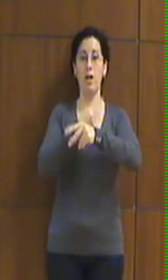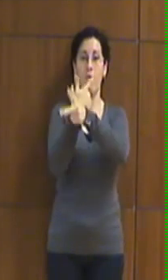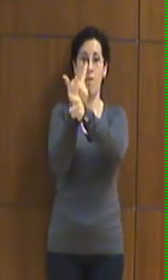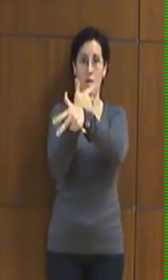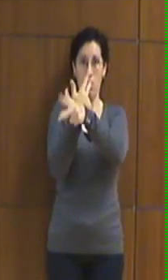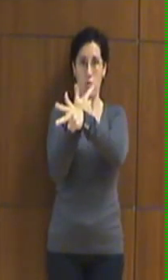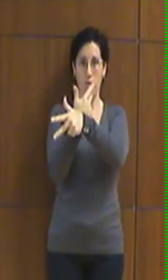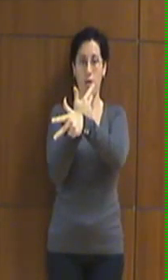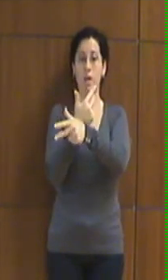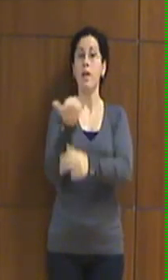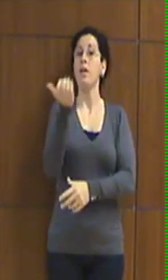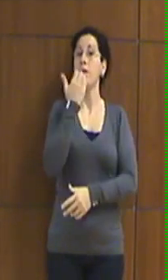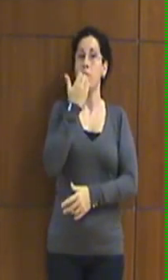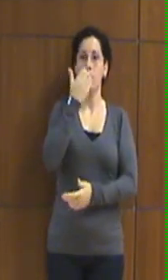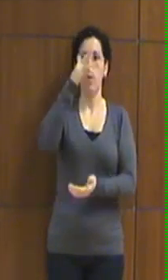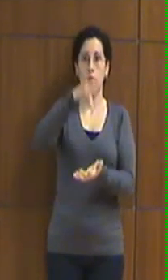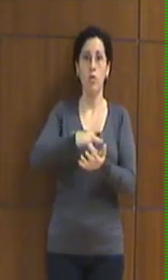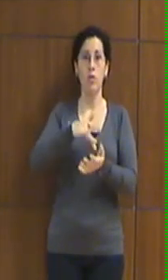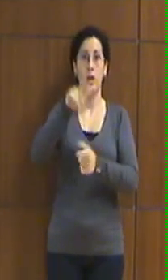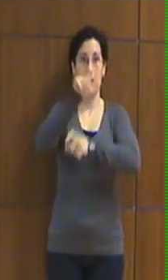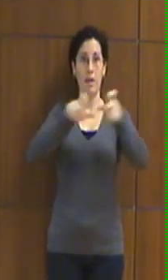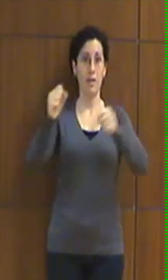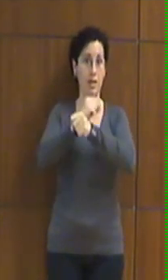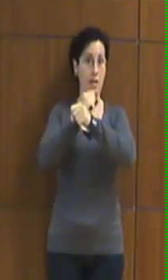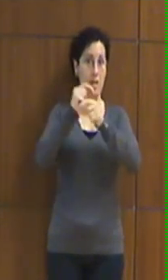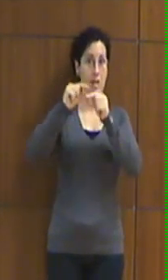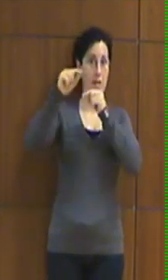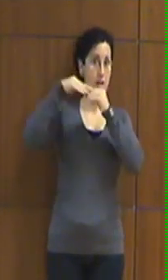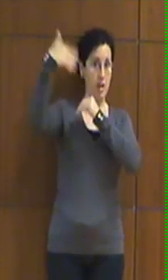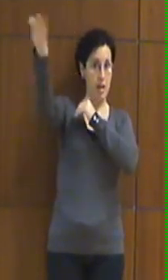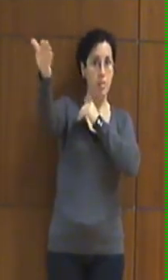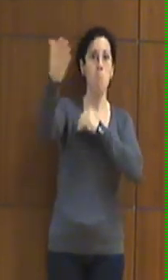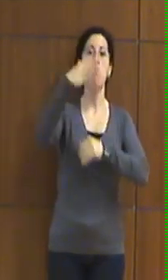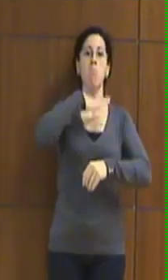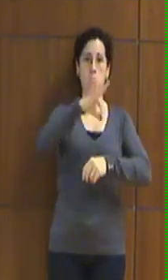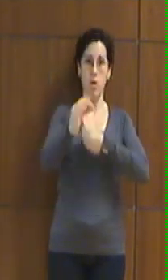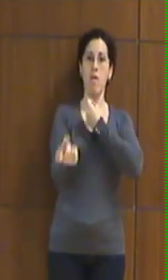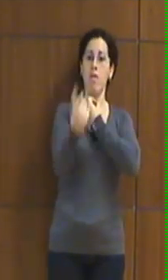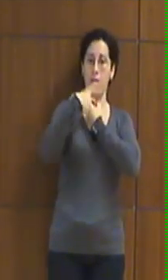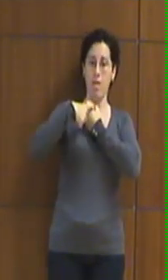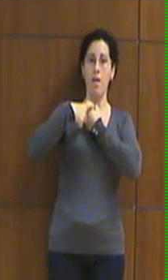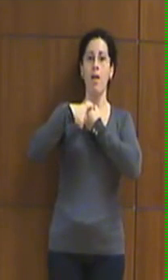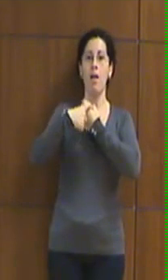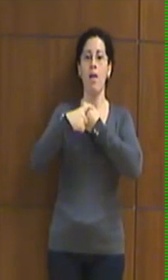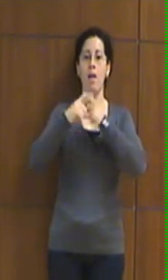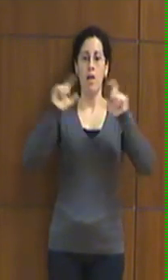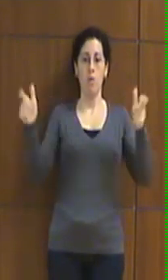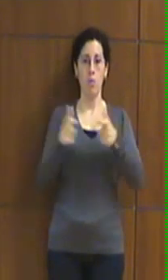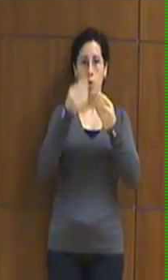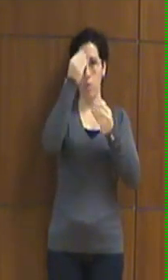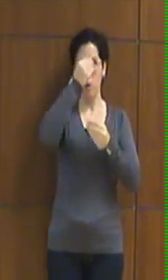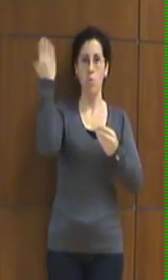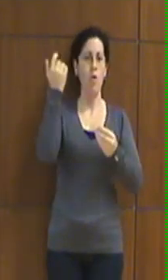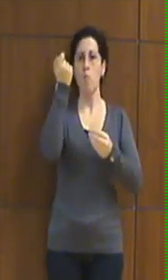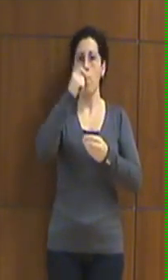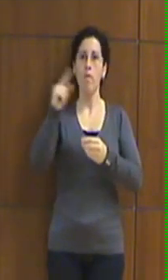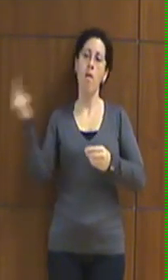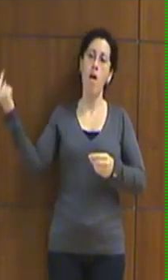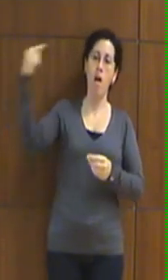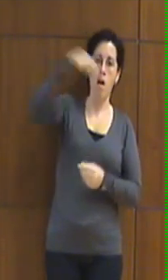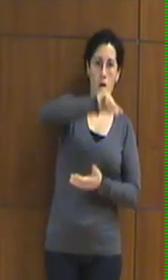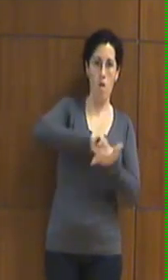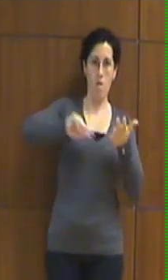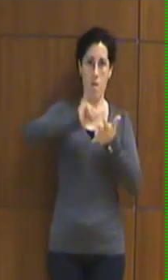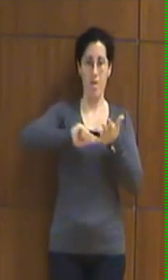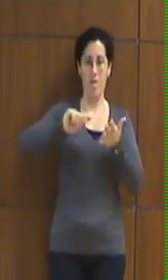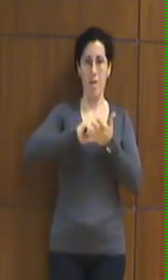que las personas que estuviesen teletrabajando pudiesen acceder y pudiésemos tener reuniones virtuales y no tuviesen que desplazarse para venir a la oficina.